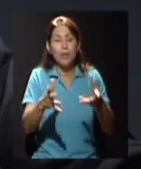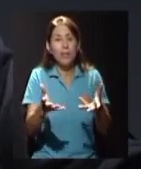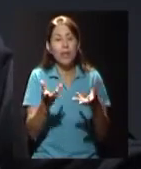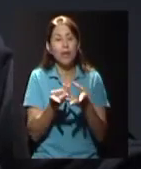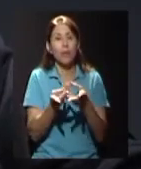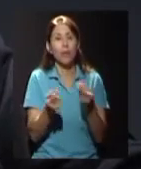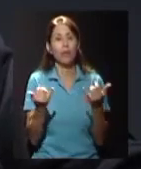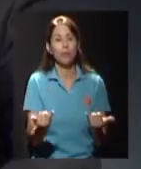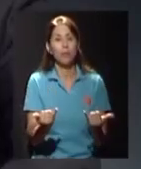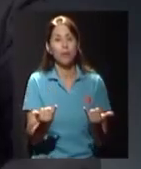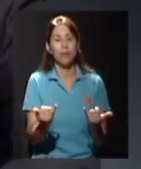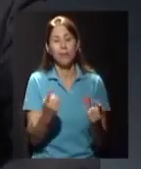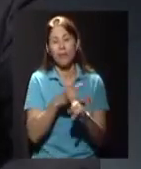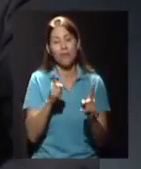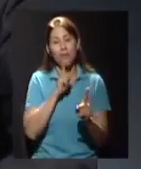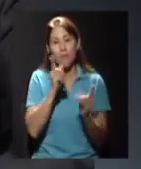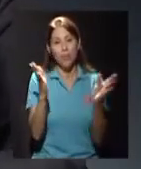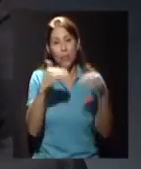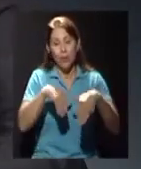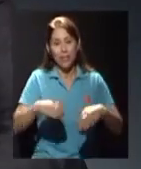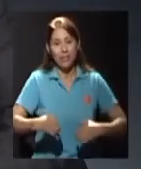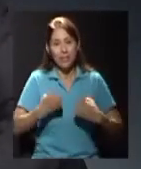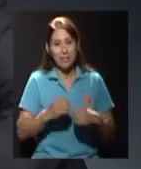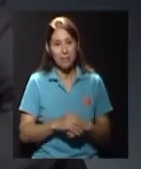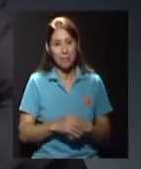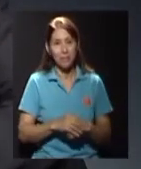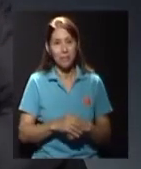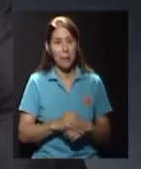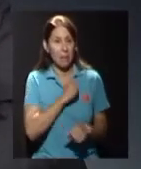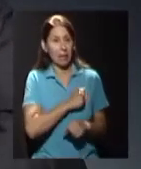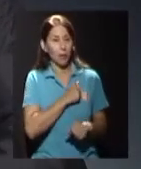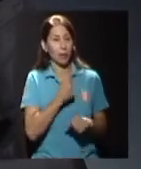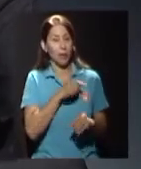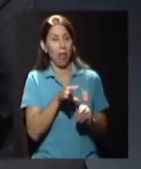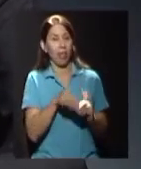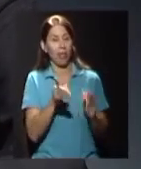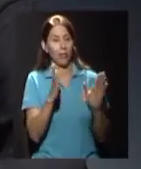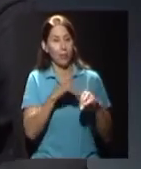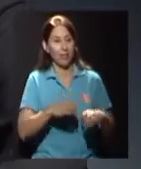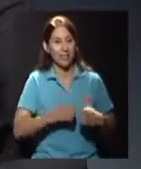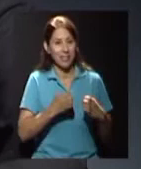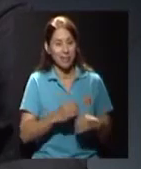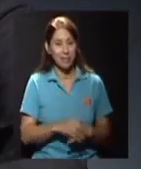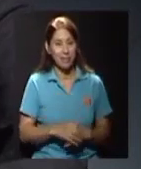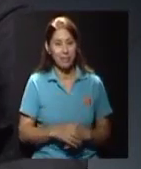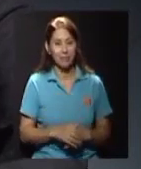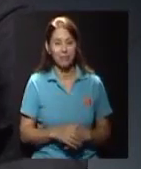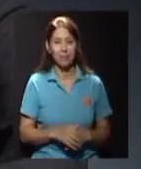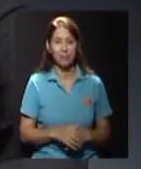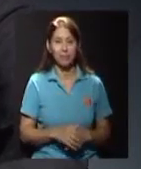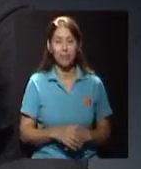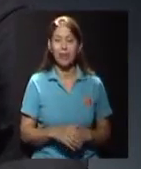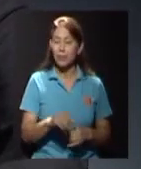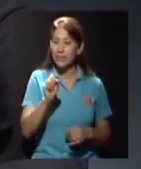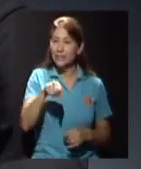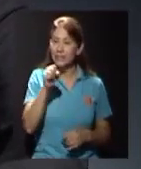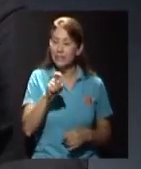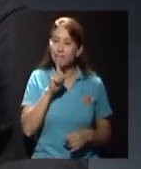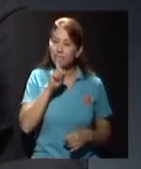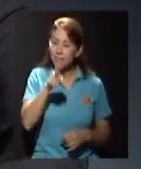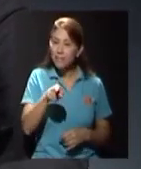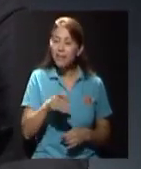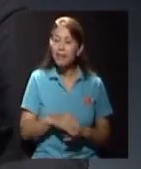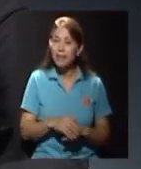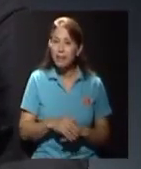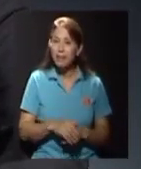que no existe pero yo yo dije eso de que no existe 6 bueno en realidad creo que desde el